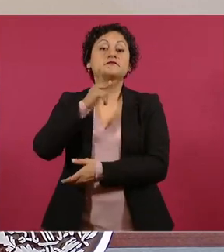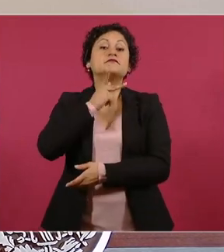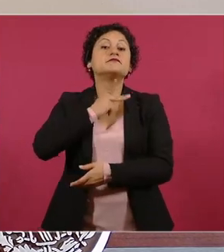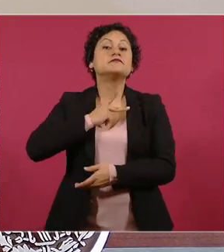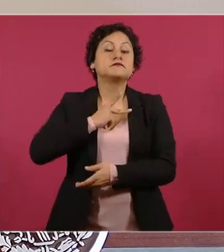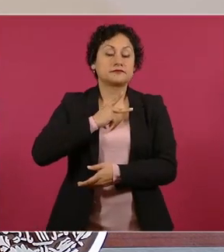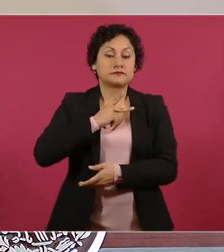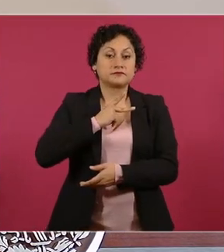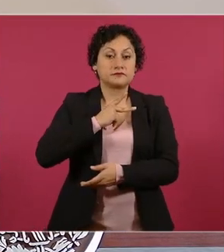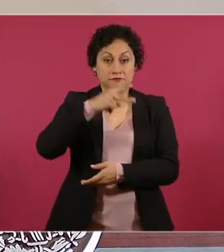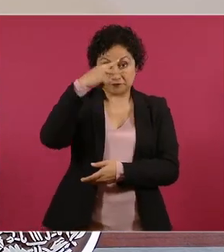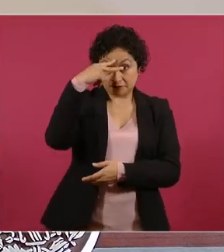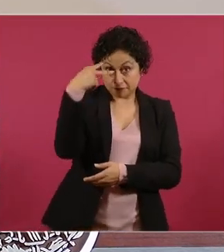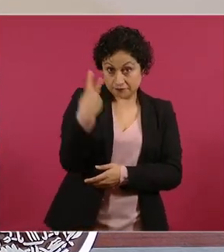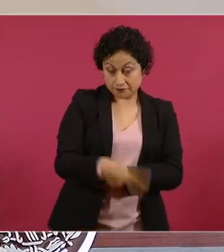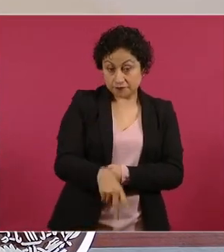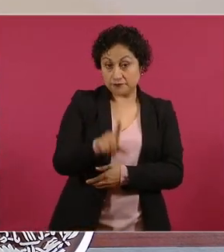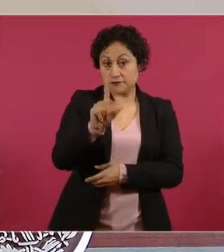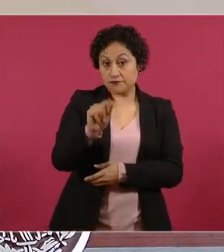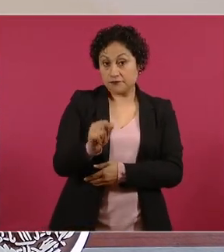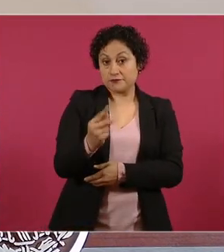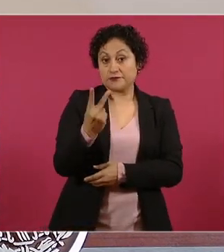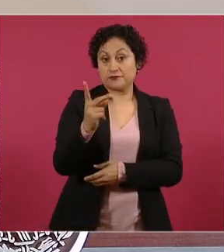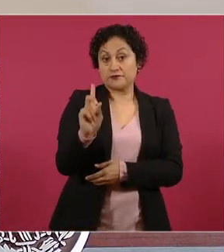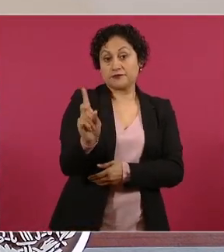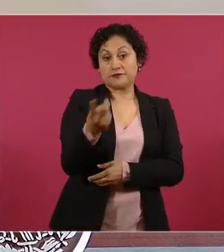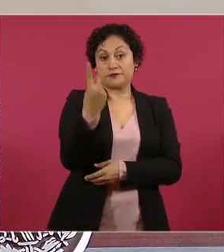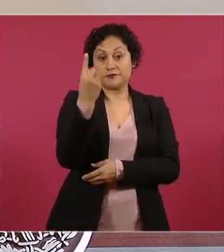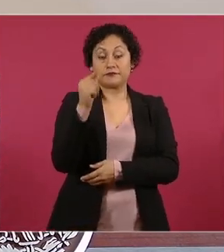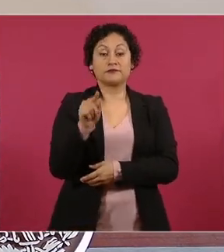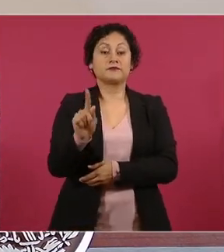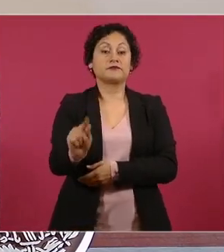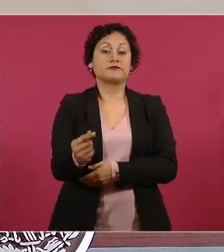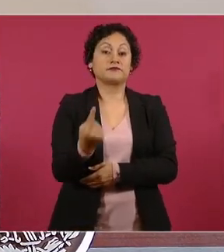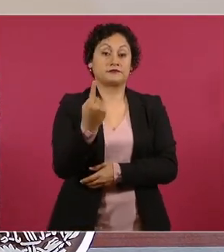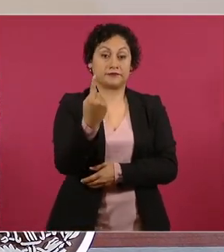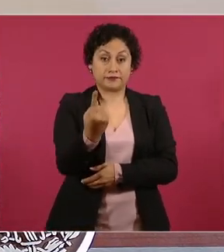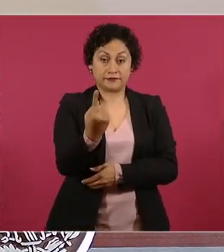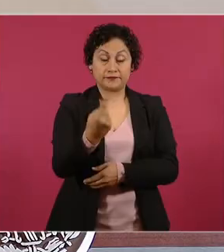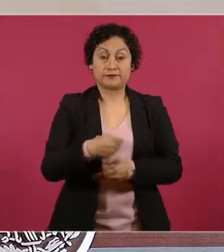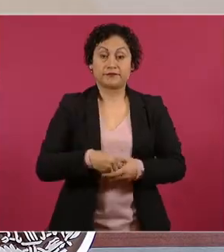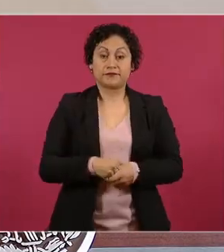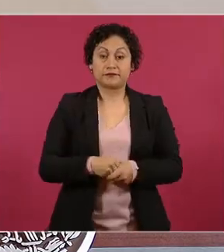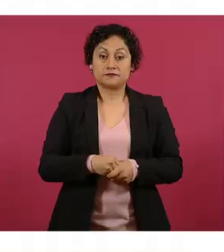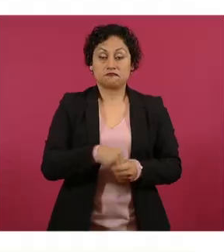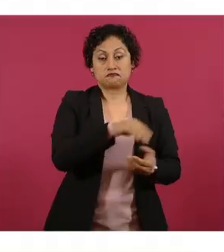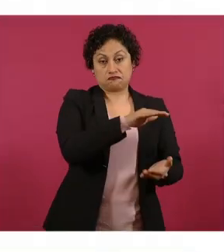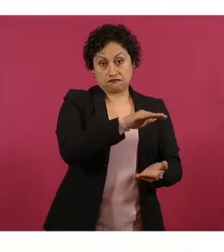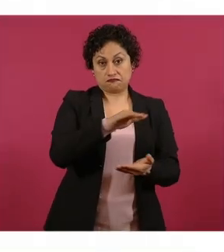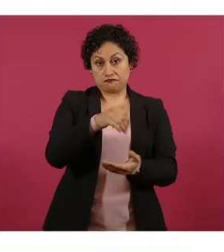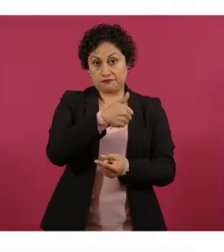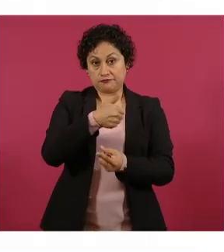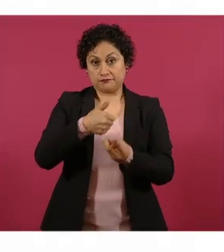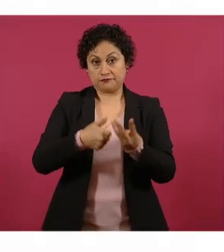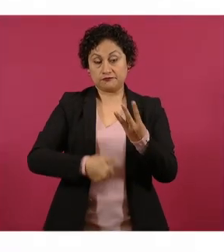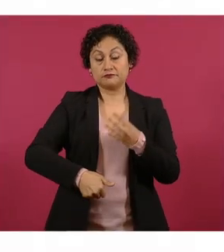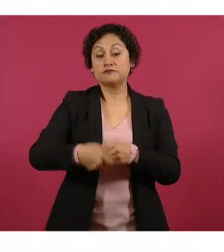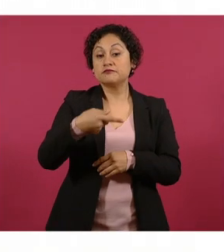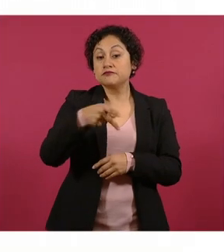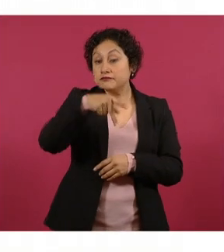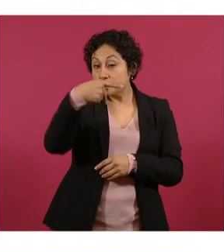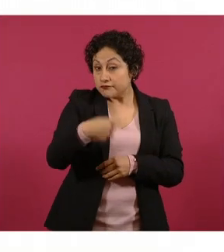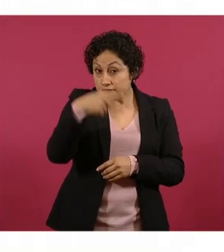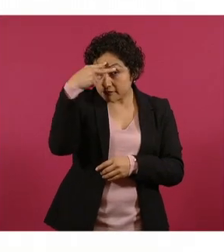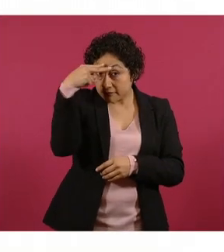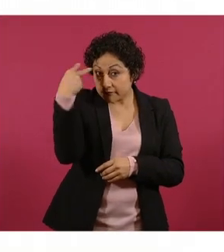72 pesos, a 72 dólares con 71 centavos, por barril. En nuestro país reportamos precios promedio